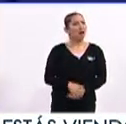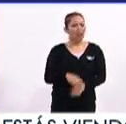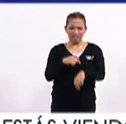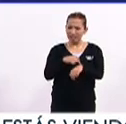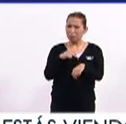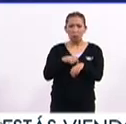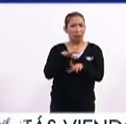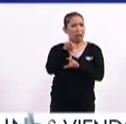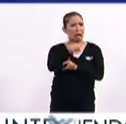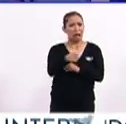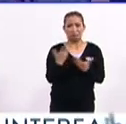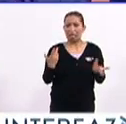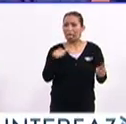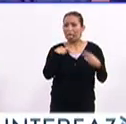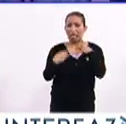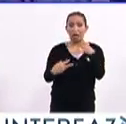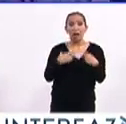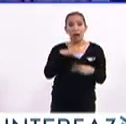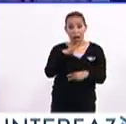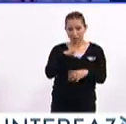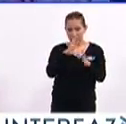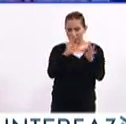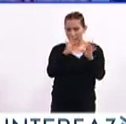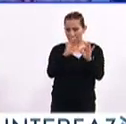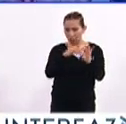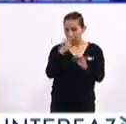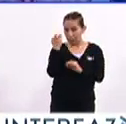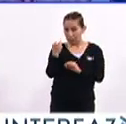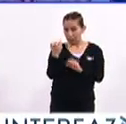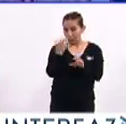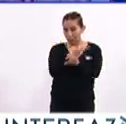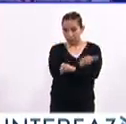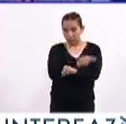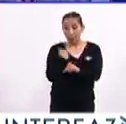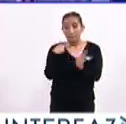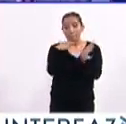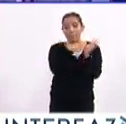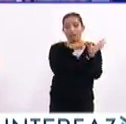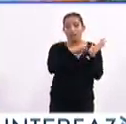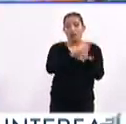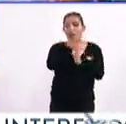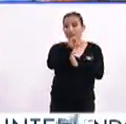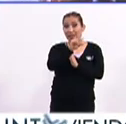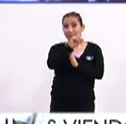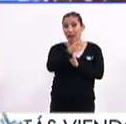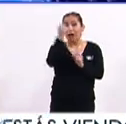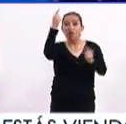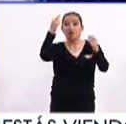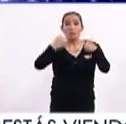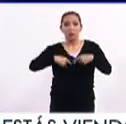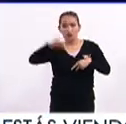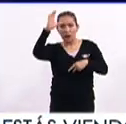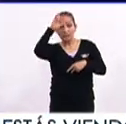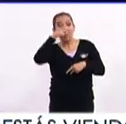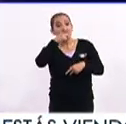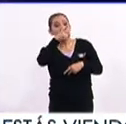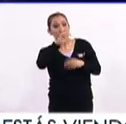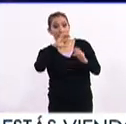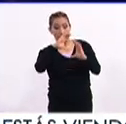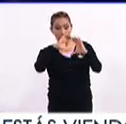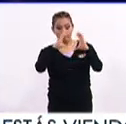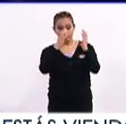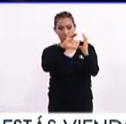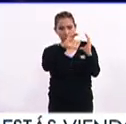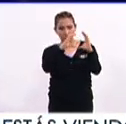¿el tiempo ya no me alcanza? Existe una explicación para este fenómeno. Desde 1980, algunos científicos afirman que el